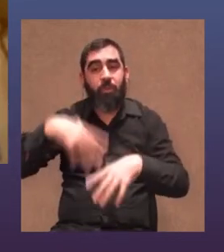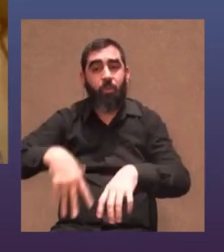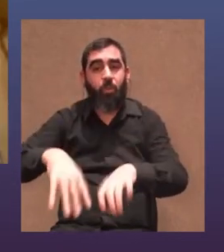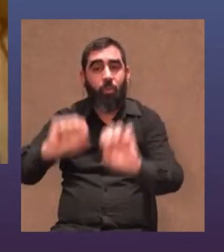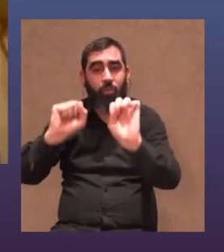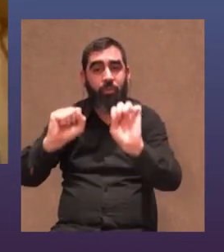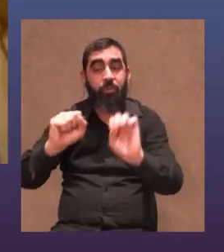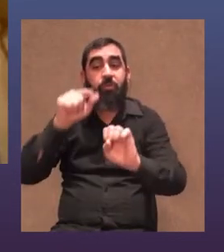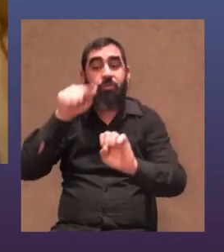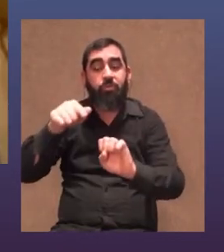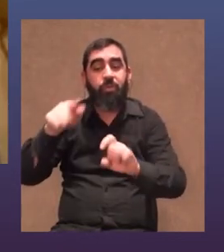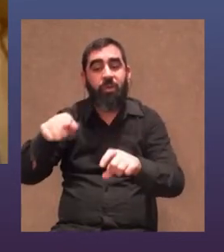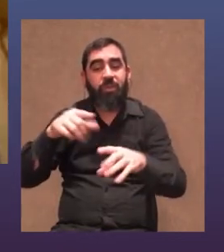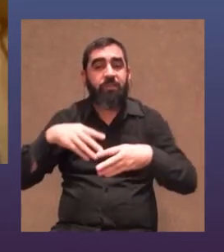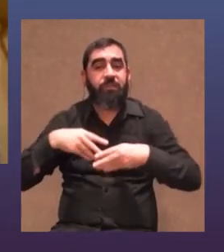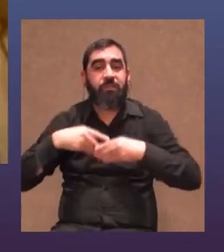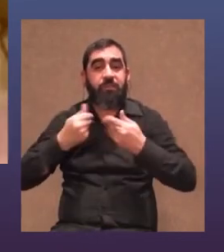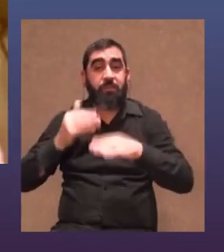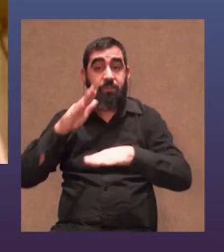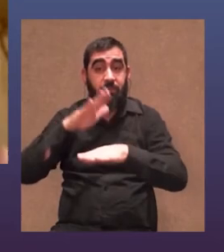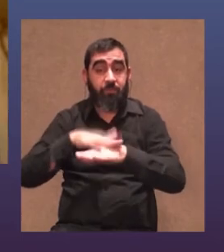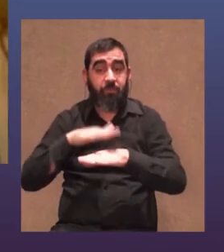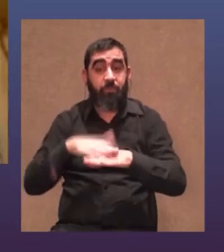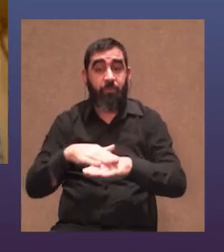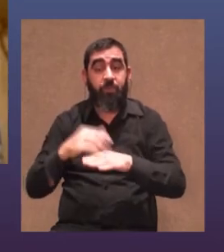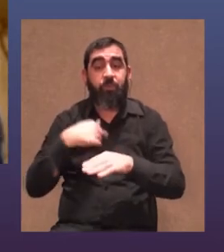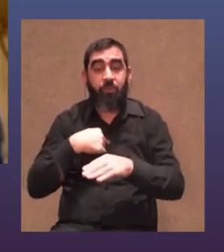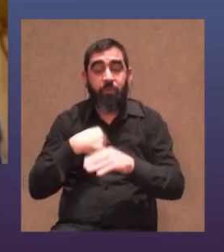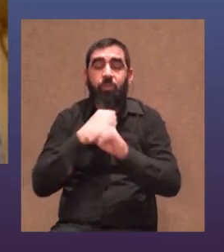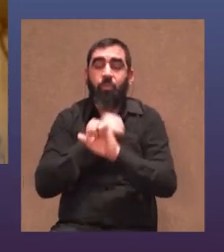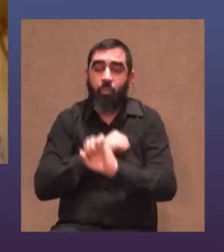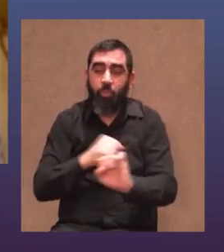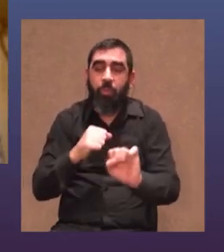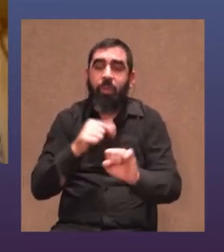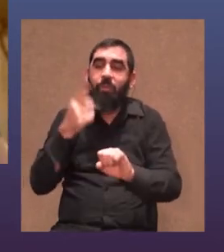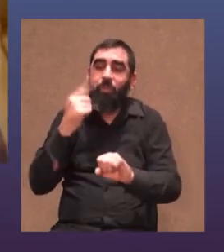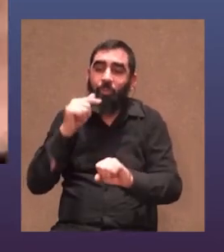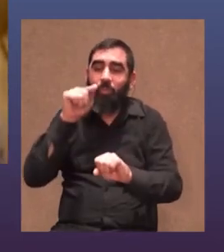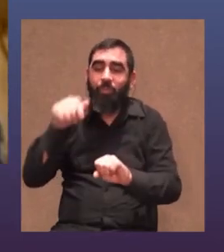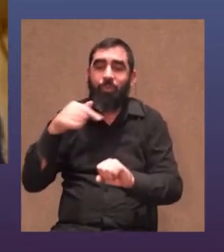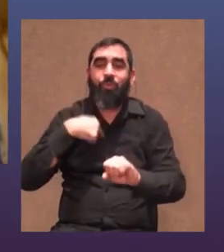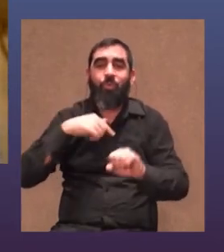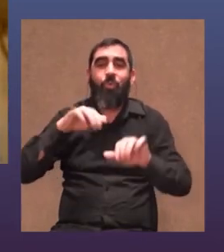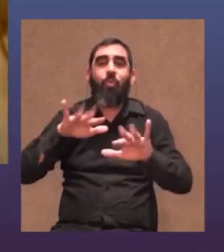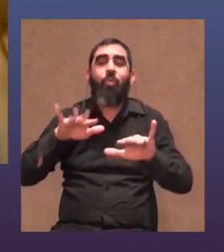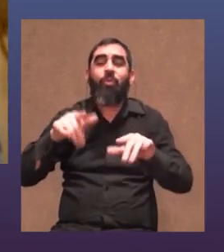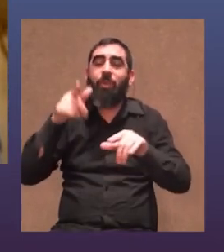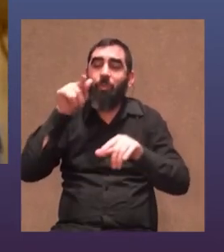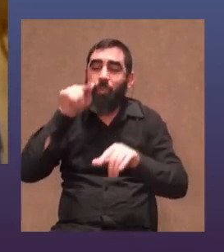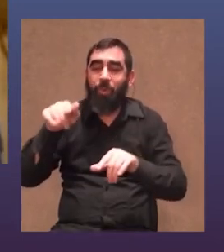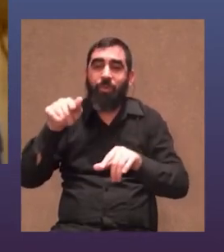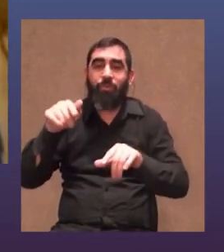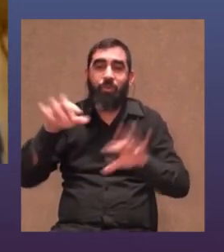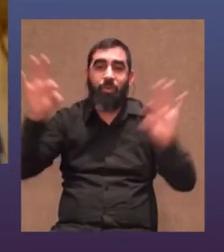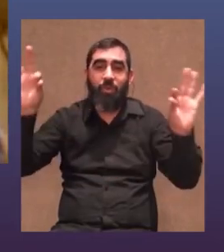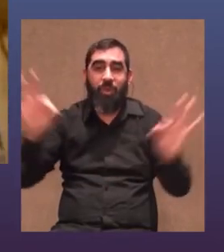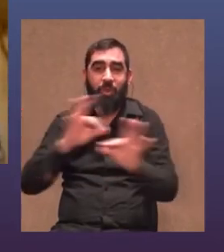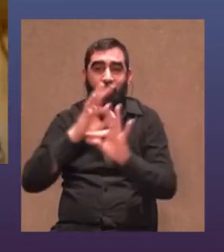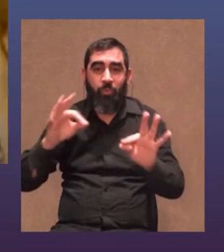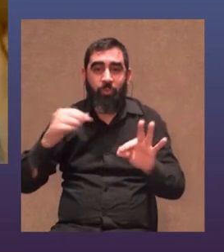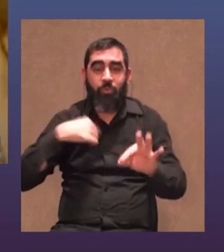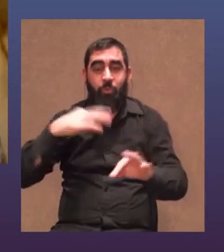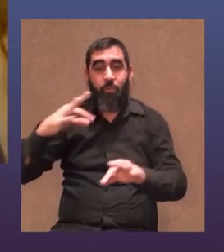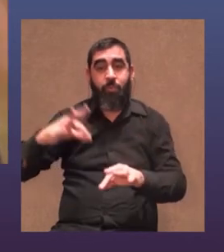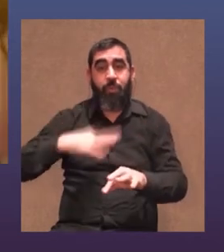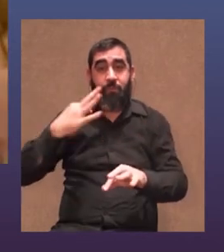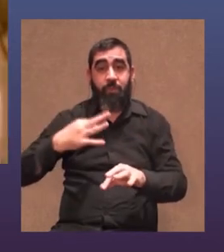eso, porque ahí sentí que ahí tenía sentido todo lo que tiene que ver la música conmigo.